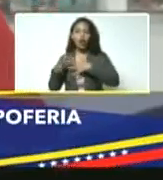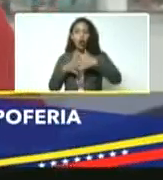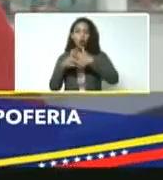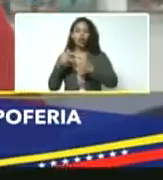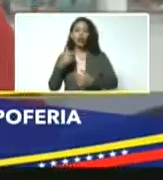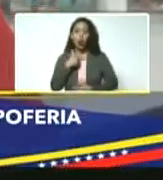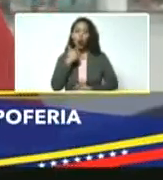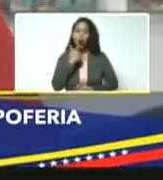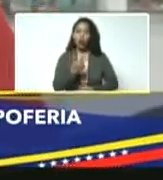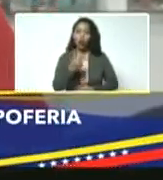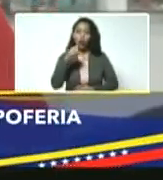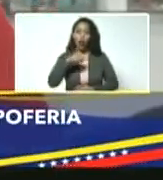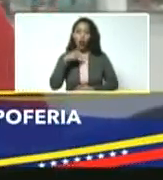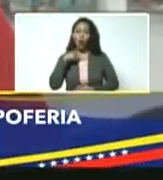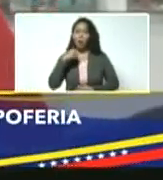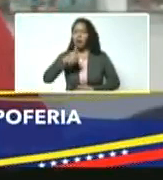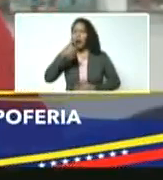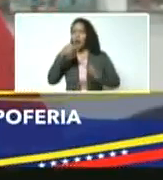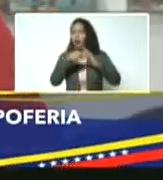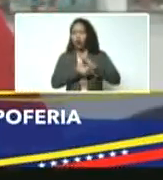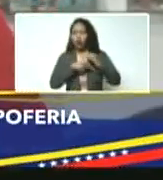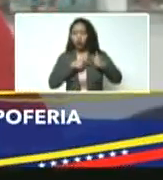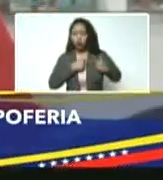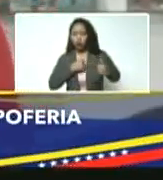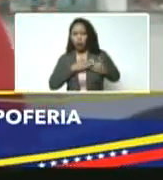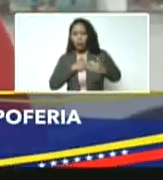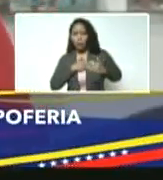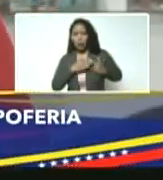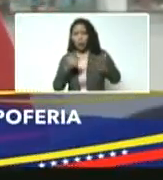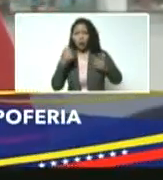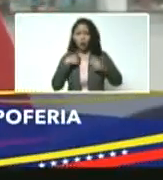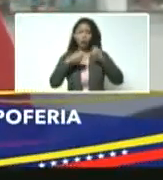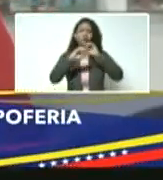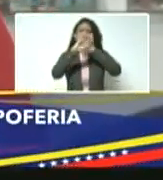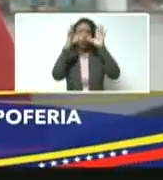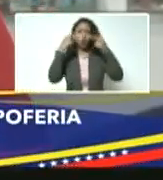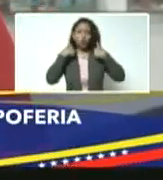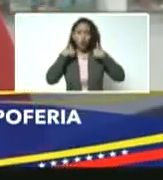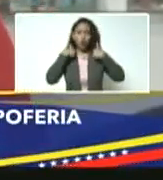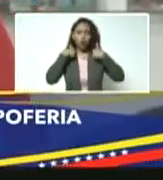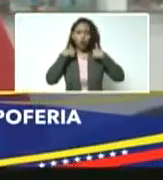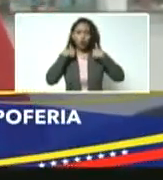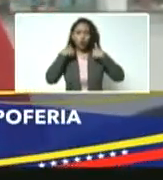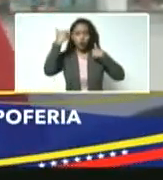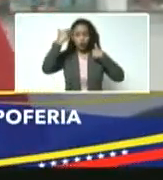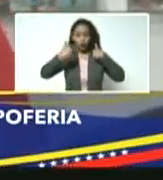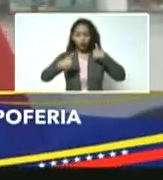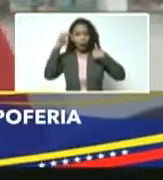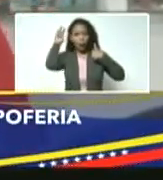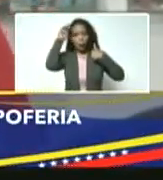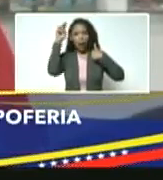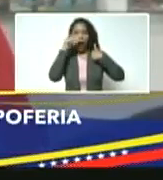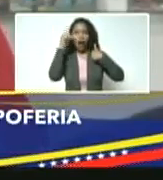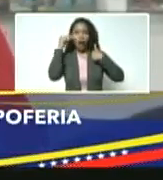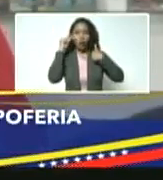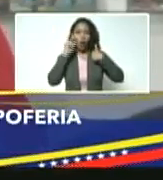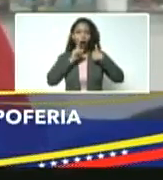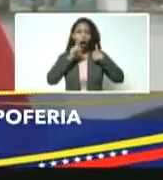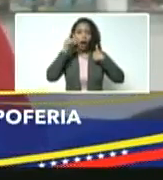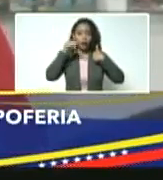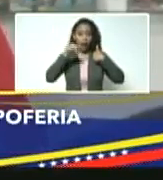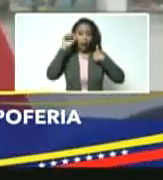digo desde lo más profundo de mi corazón y convencida como estoy de ser maestra, los maestros en el